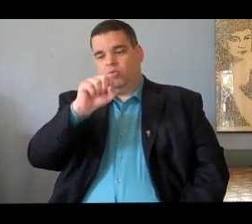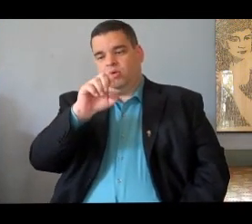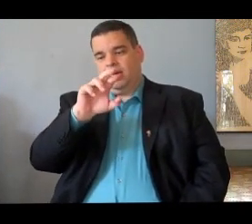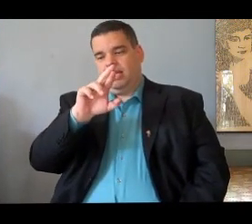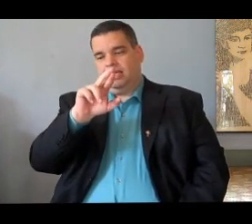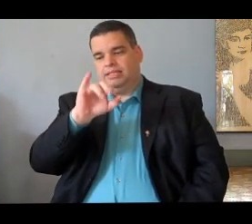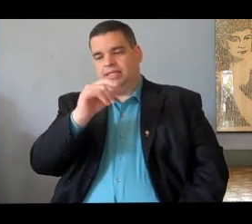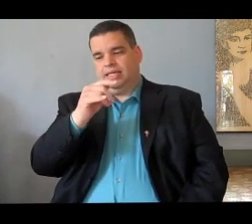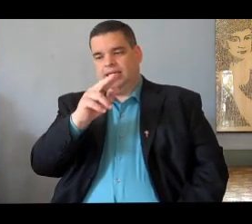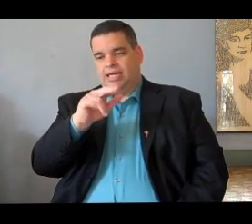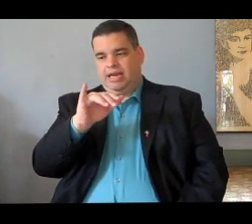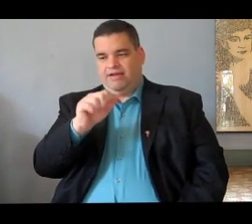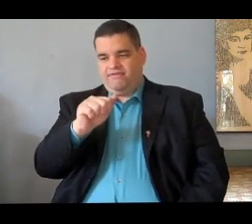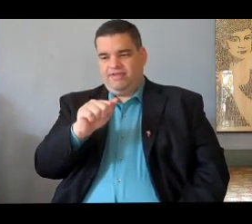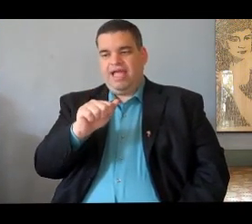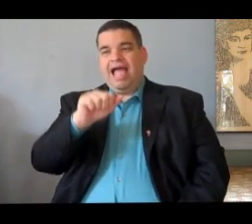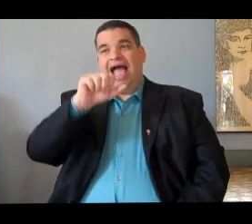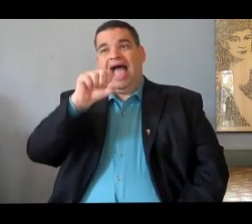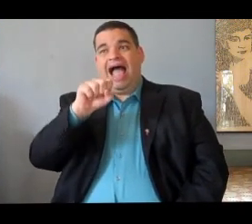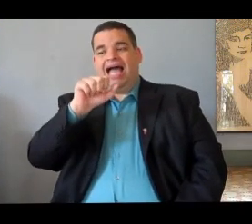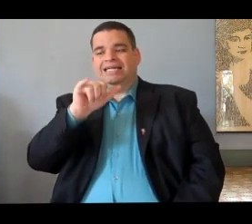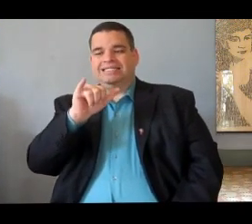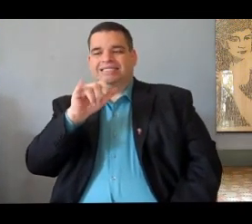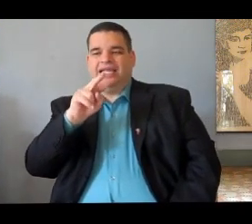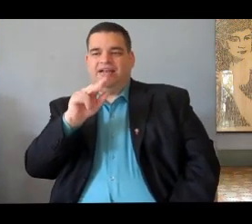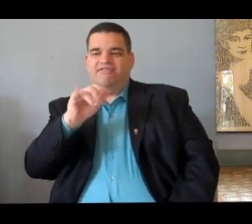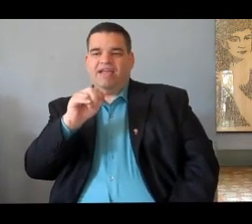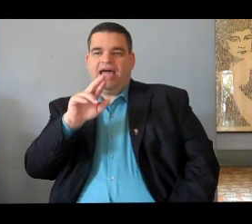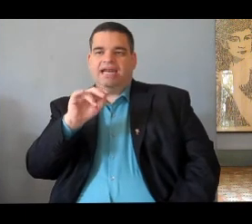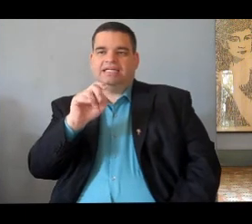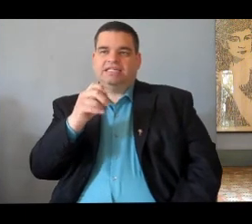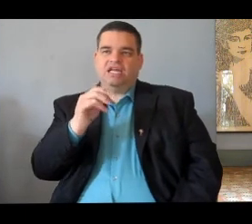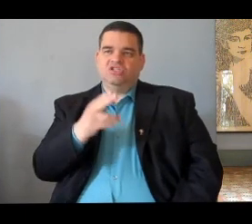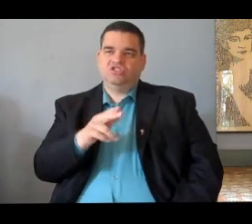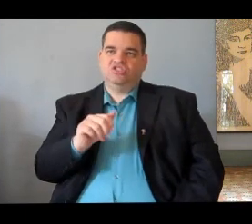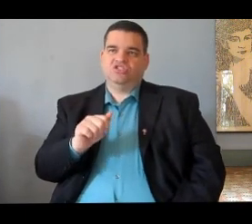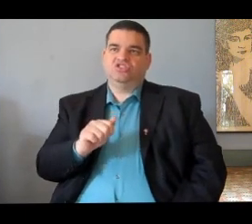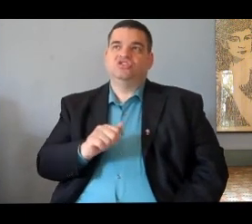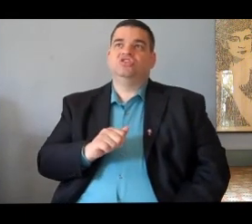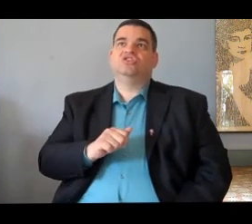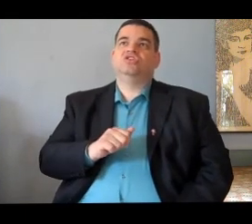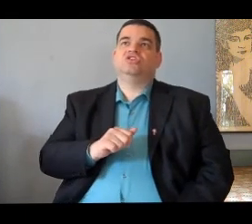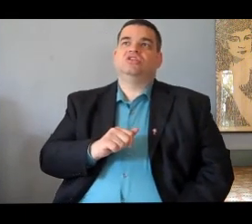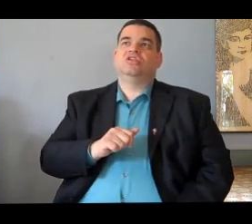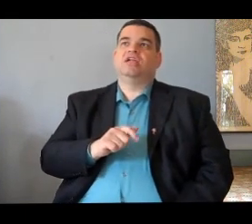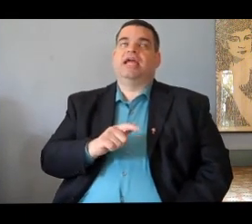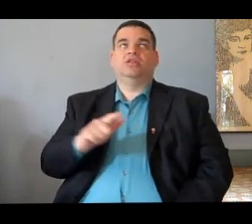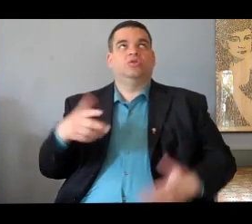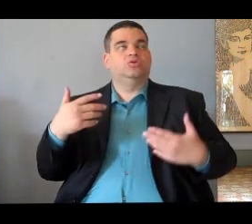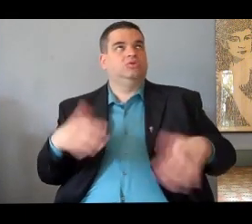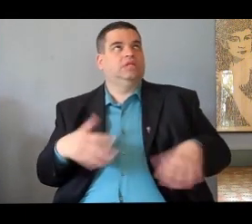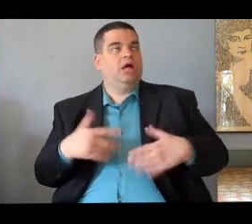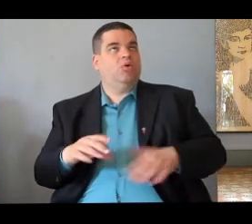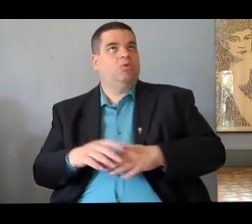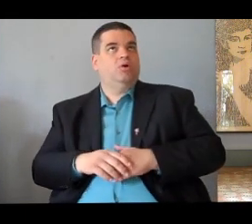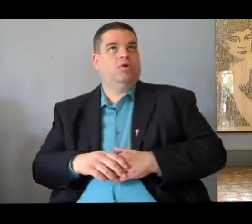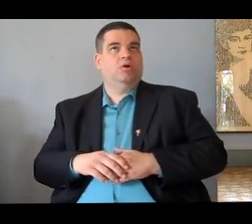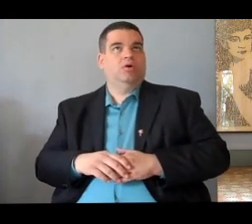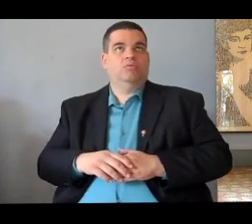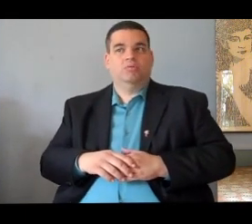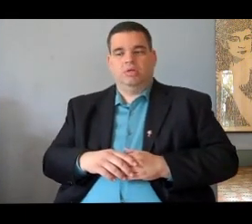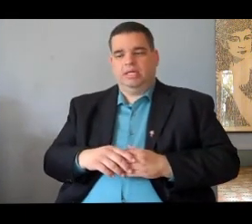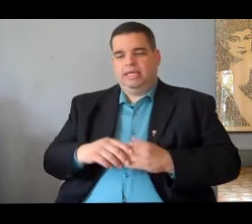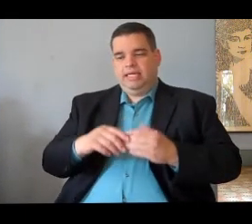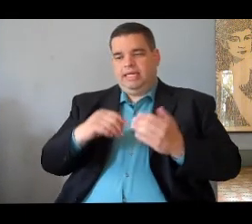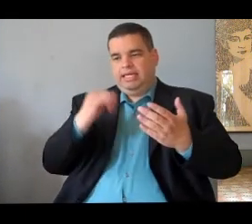de Silvia Resage, creada por Antonio Martorell, sí. Ah, Dios mío, pero es que esto está tremendo. Se distingue porque él dibuja